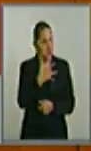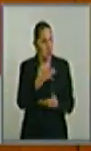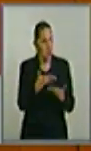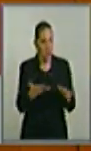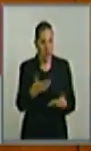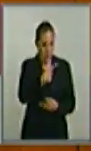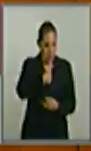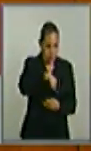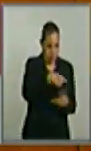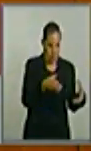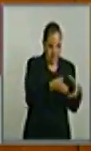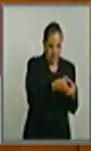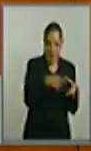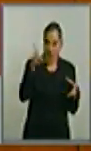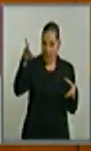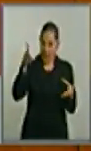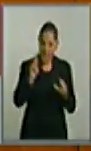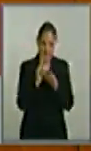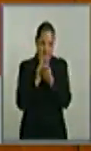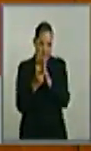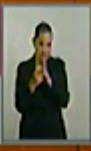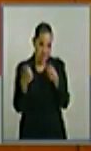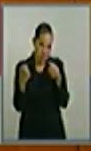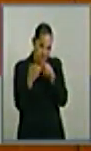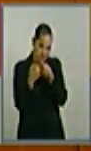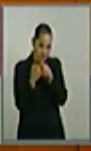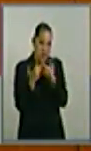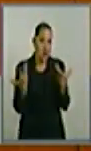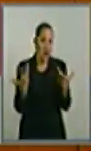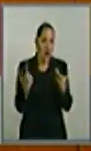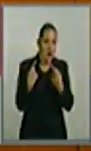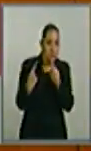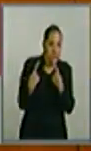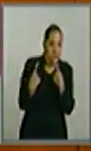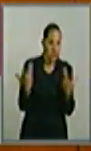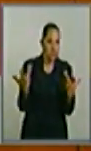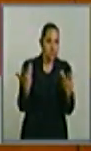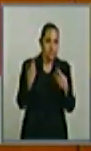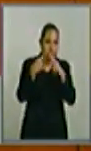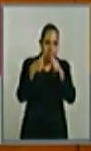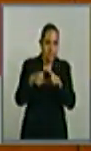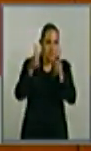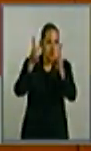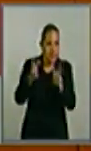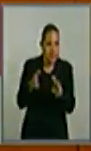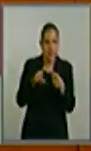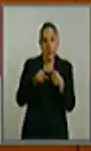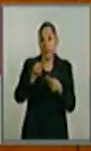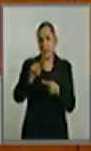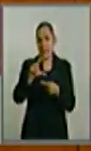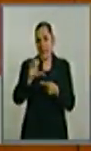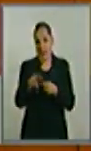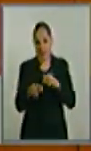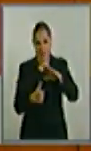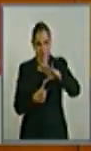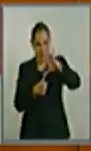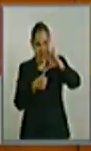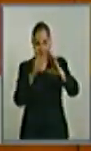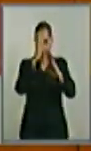tenemos ahorita prácticamente con la negociación del Tratado de Libre Comercio, entre otras cosas, y el permitir el